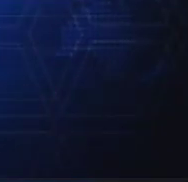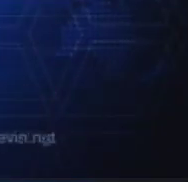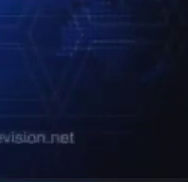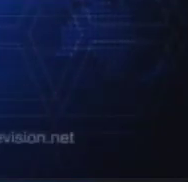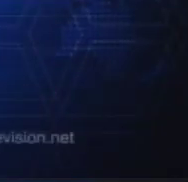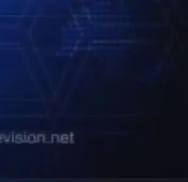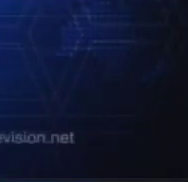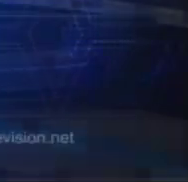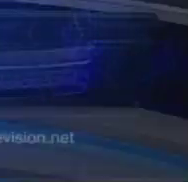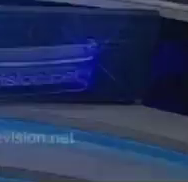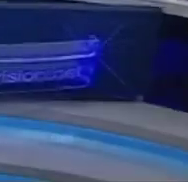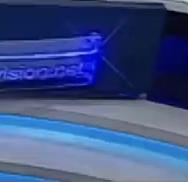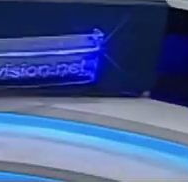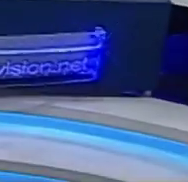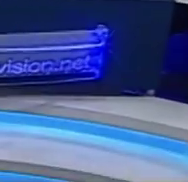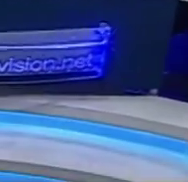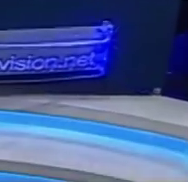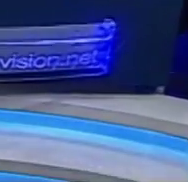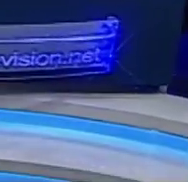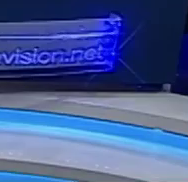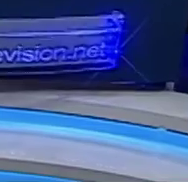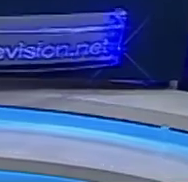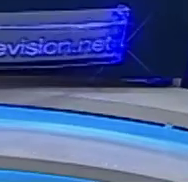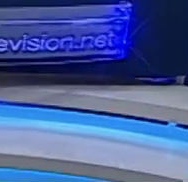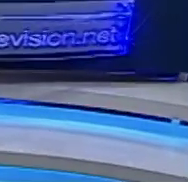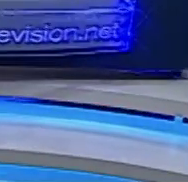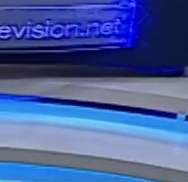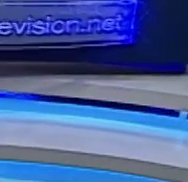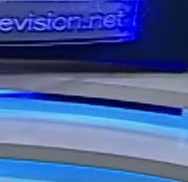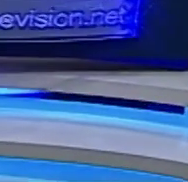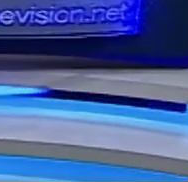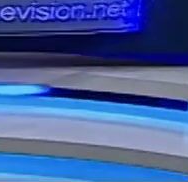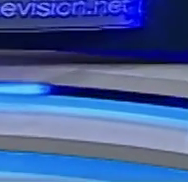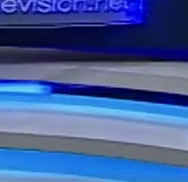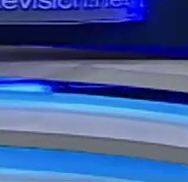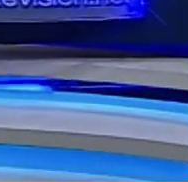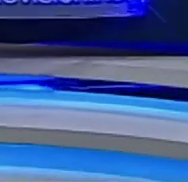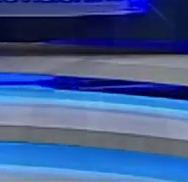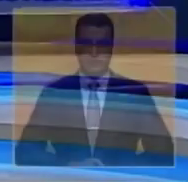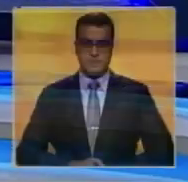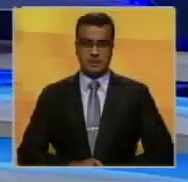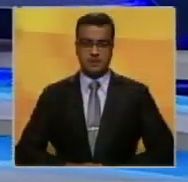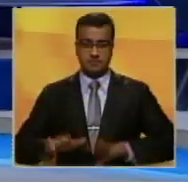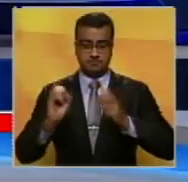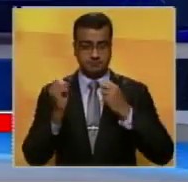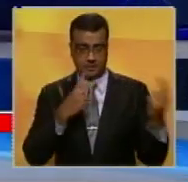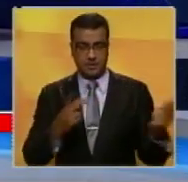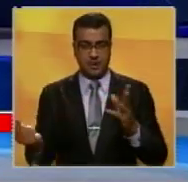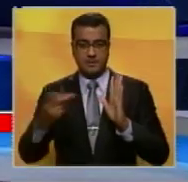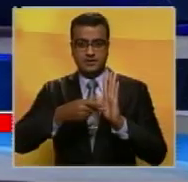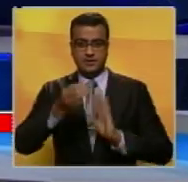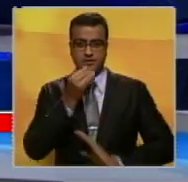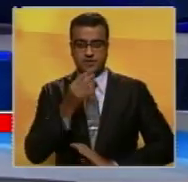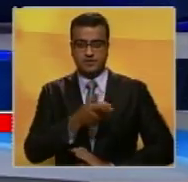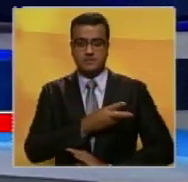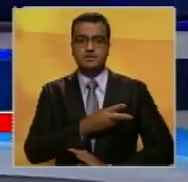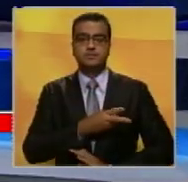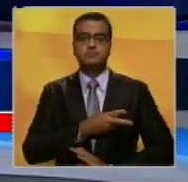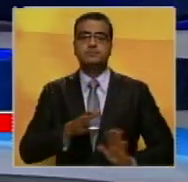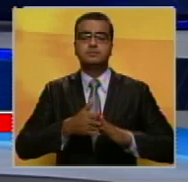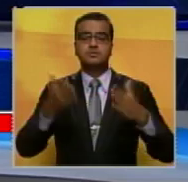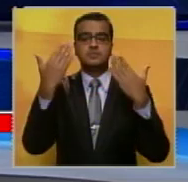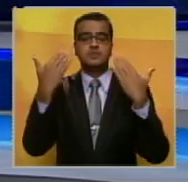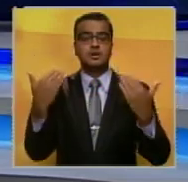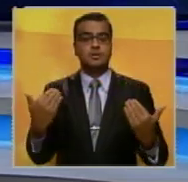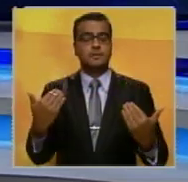Noticiero Venevisión. Información justa y balanceada. Sean todos bienvenidos a la presente emisión de Noticiero Venevisión. En